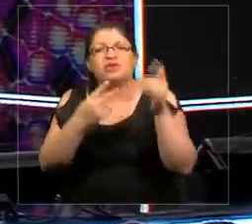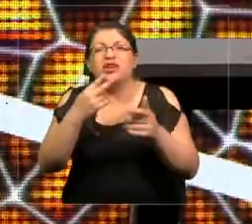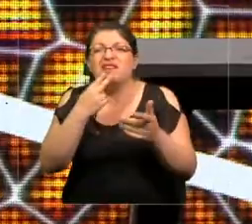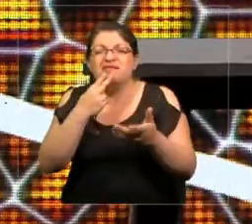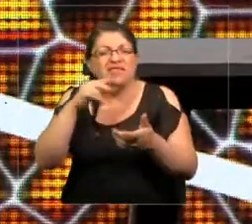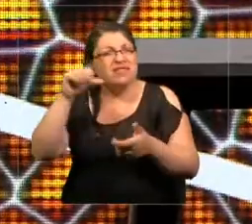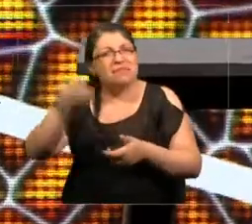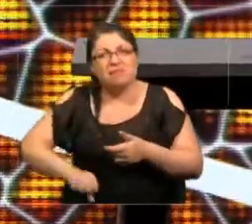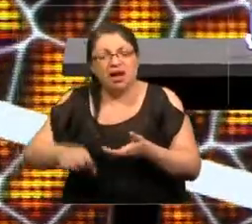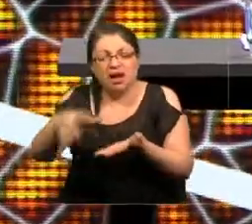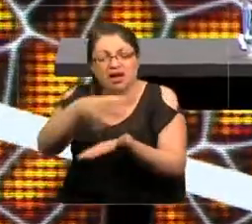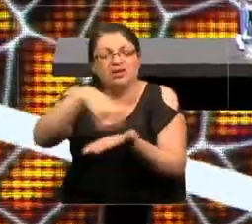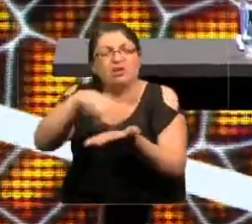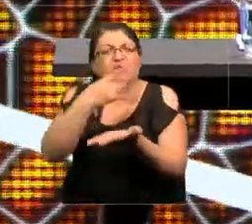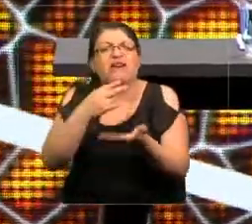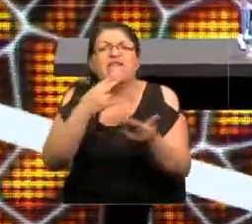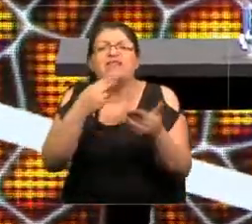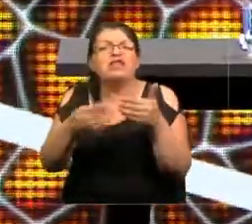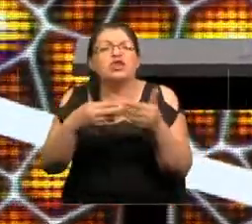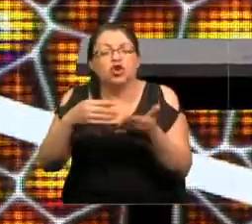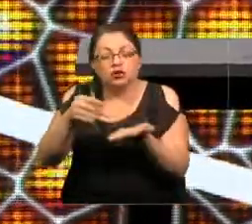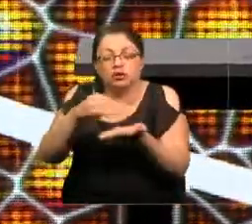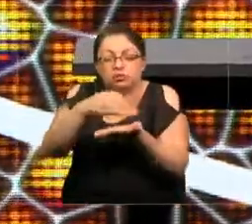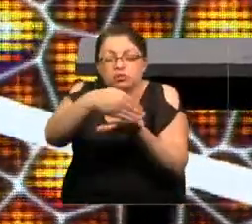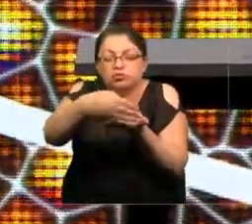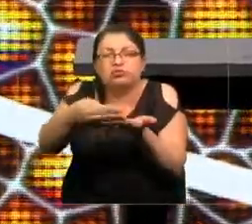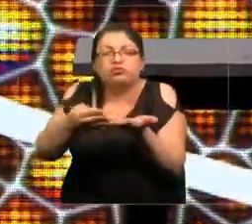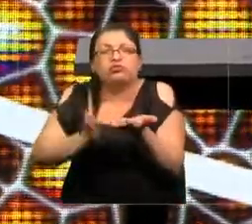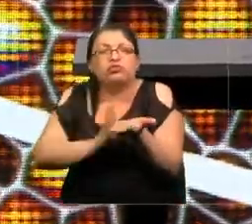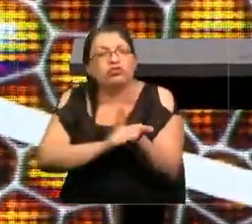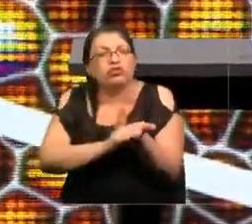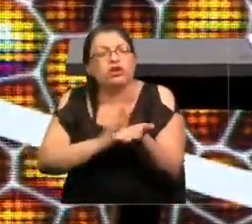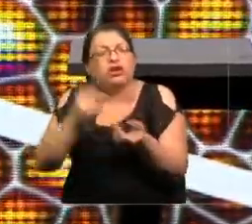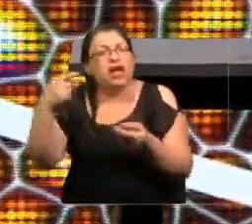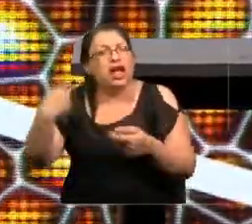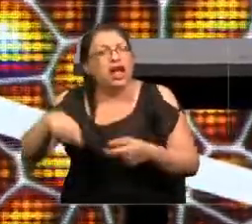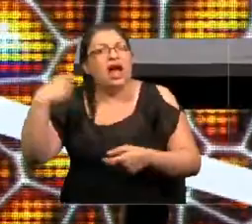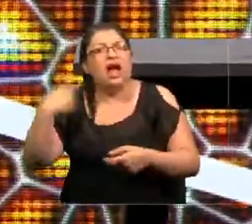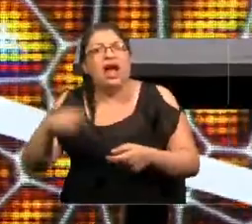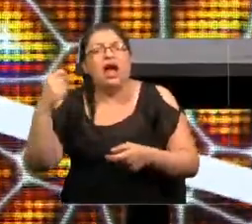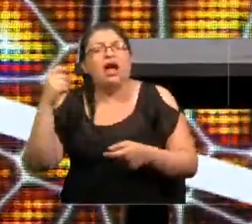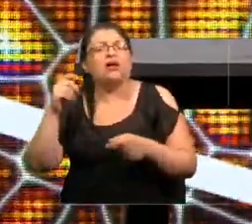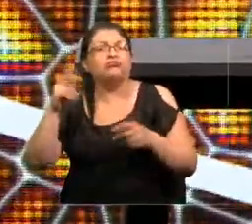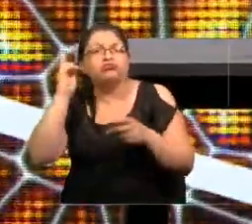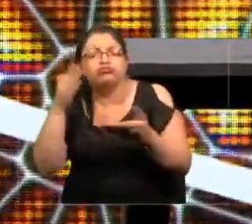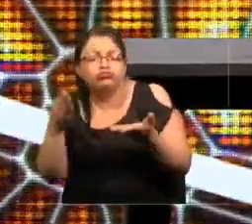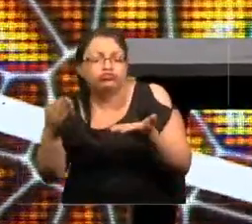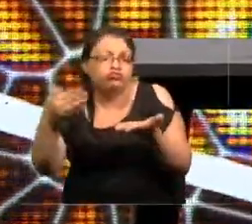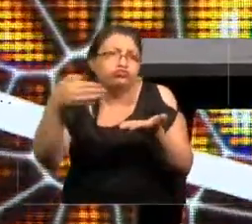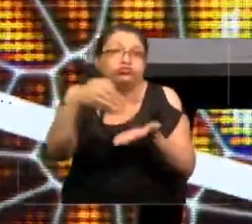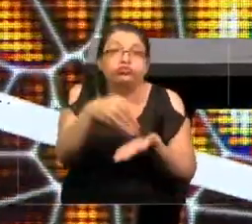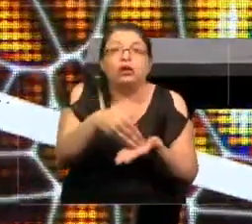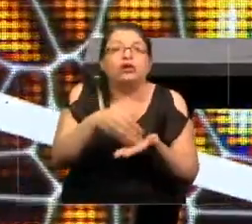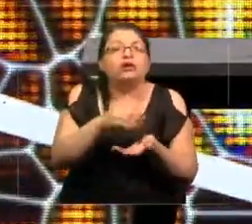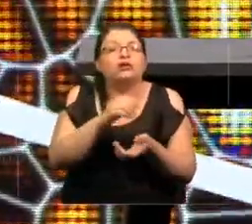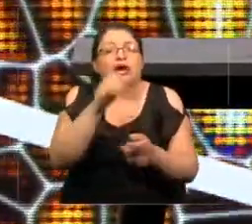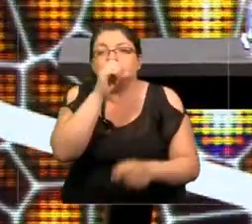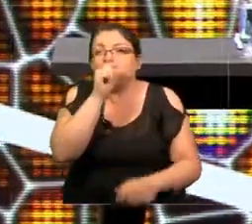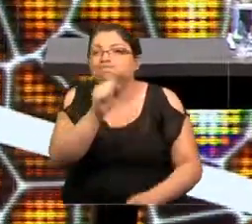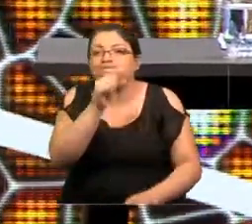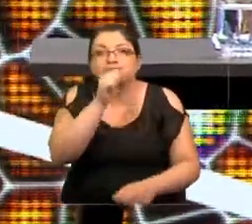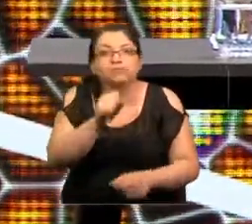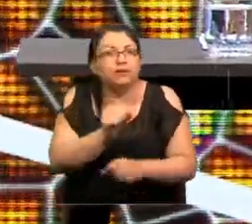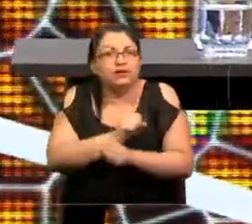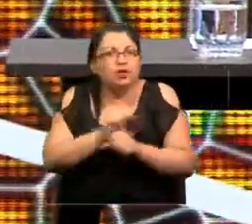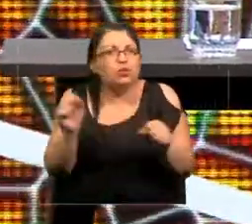ciudades porque viven en las periferias y les cuesta muy caro desplazarse y no podían aguantar una un